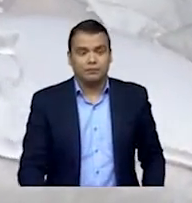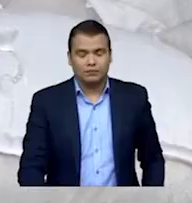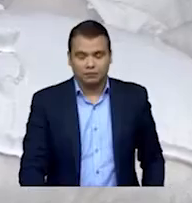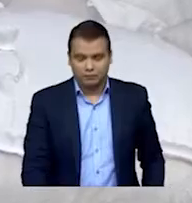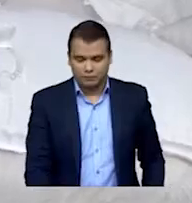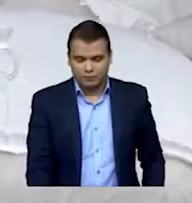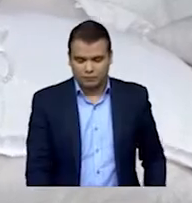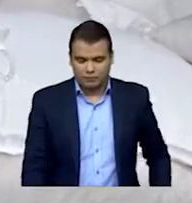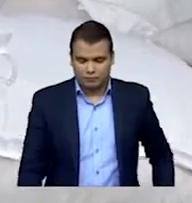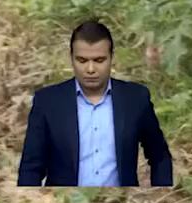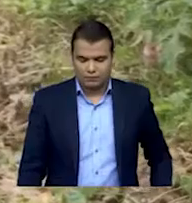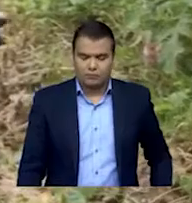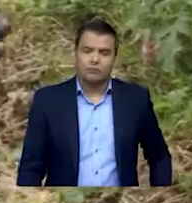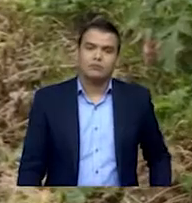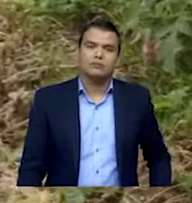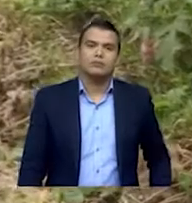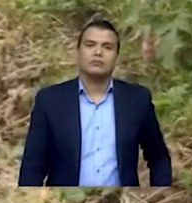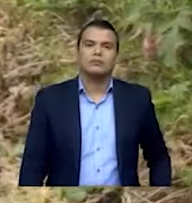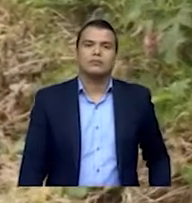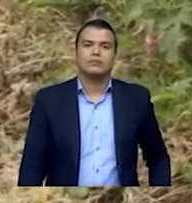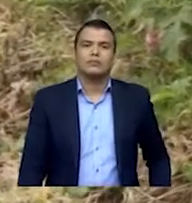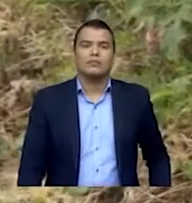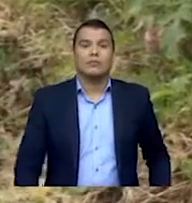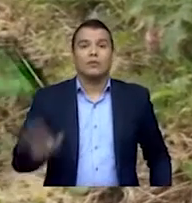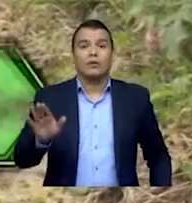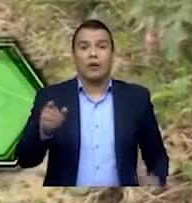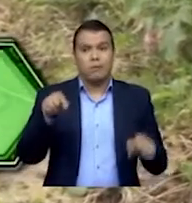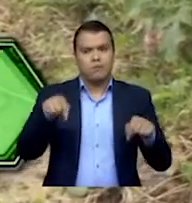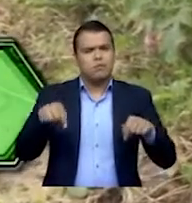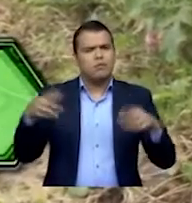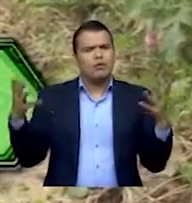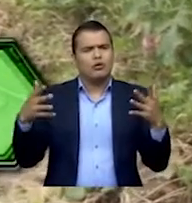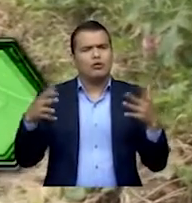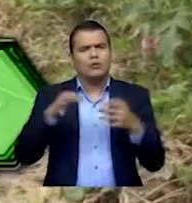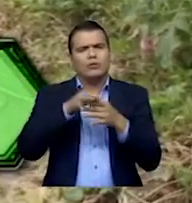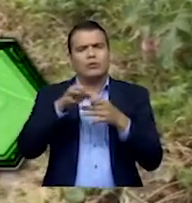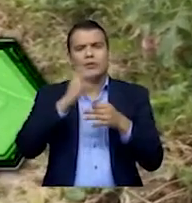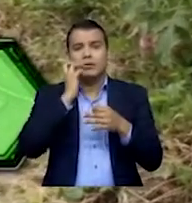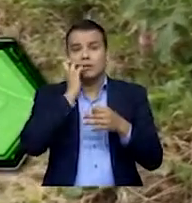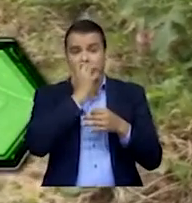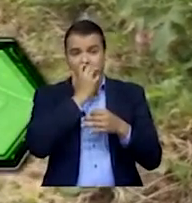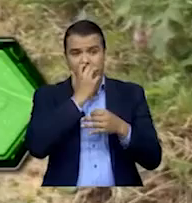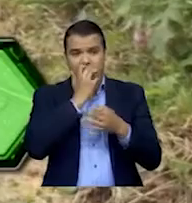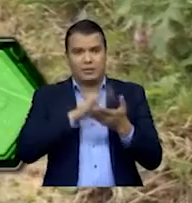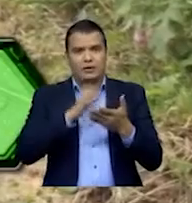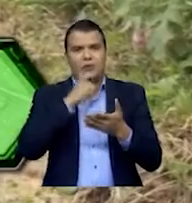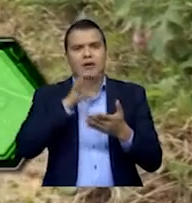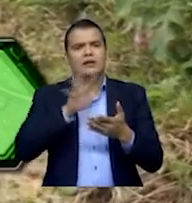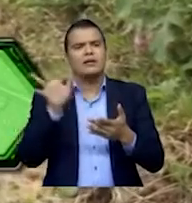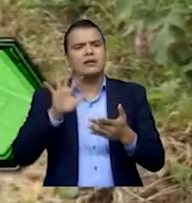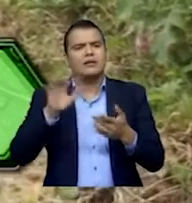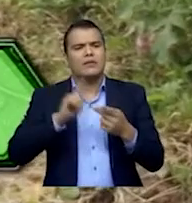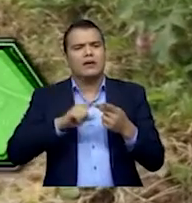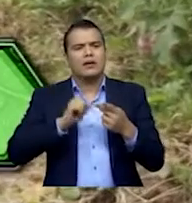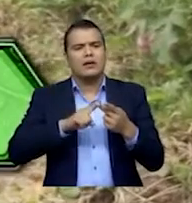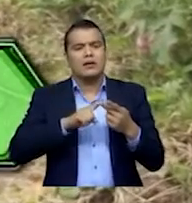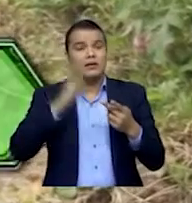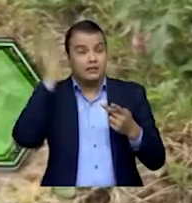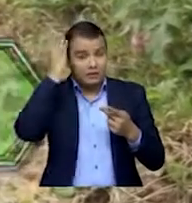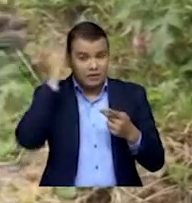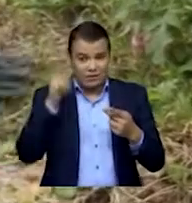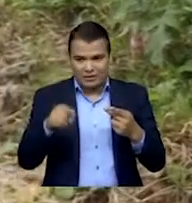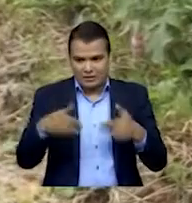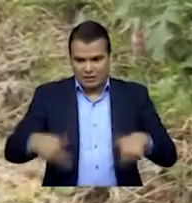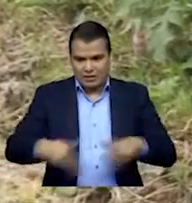nacional en este momento estamos entre los municipios de ginebra y cerrito en asocio con la cbc haciendo esta clase de campañas de